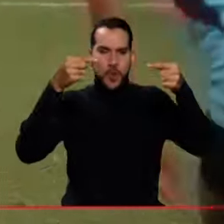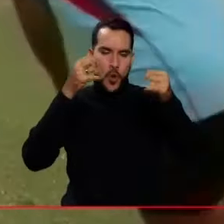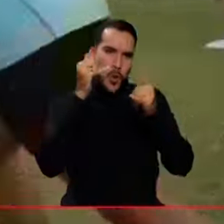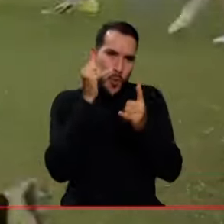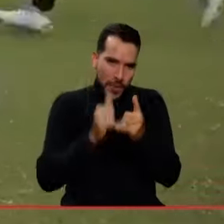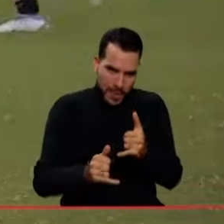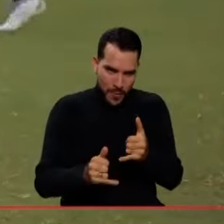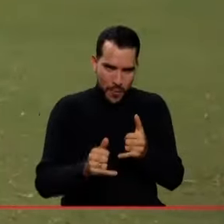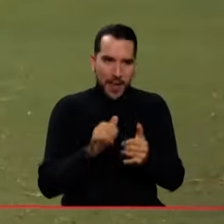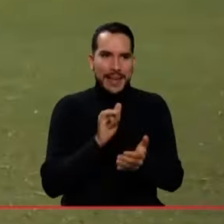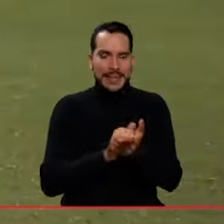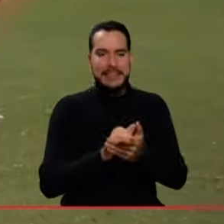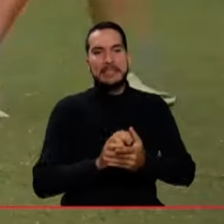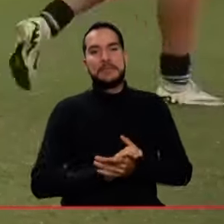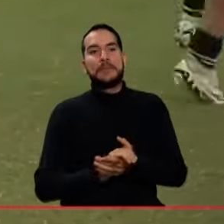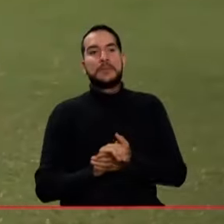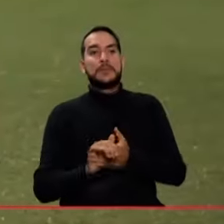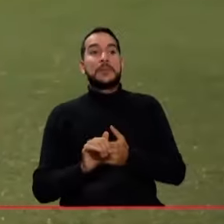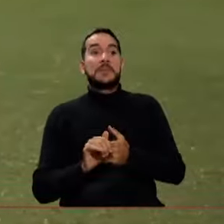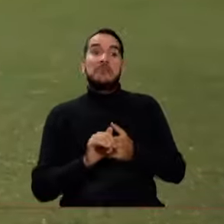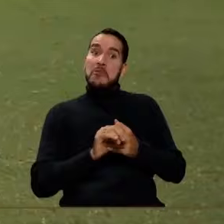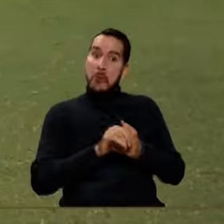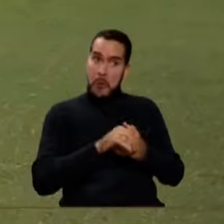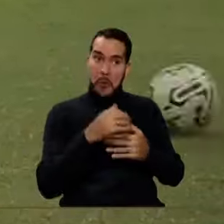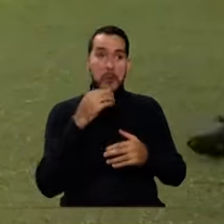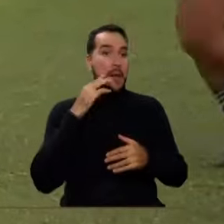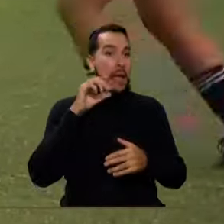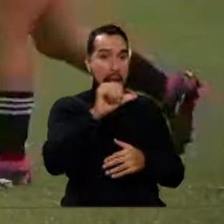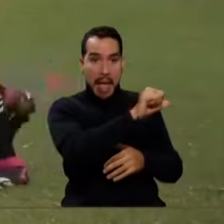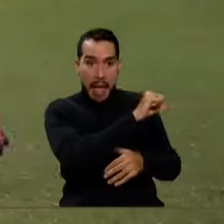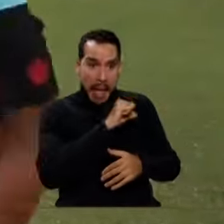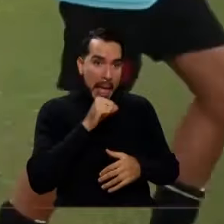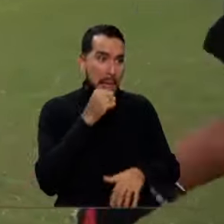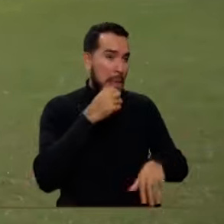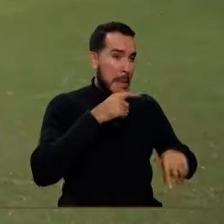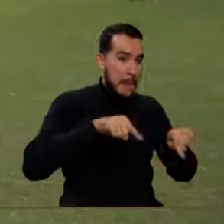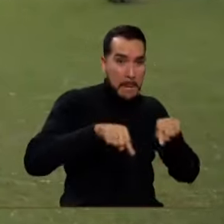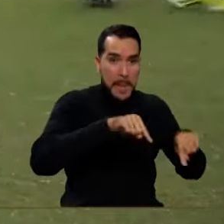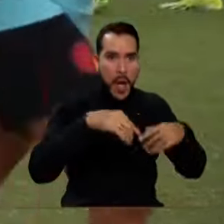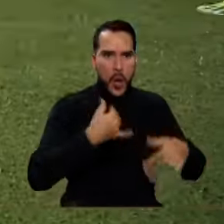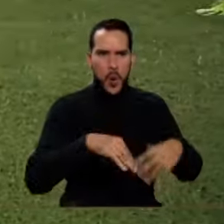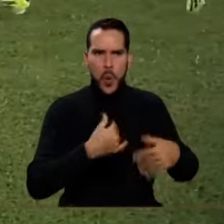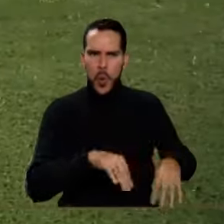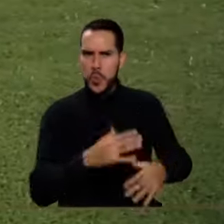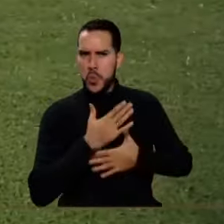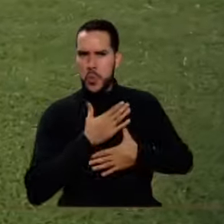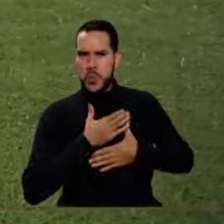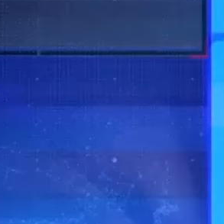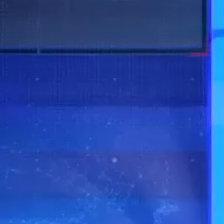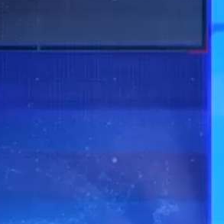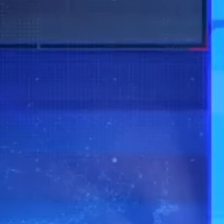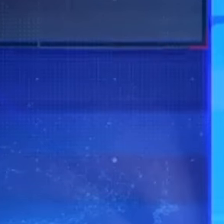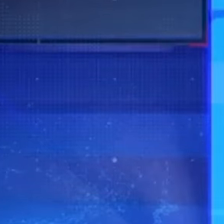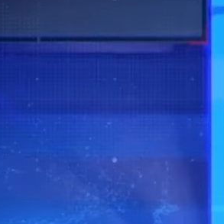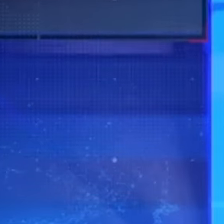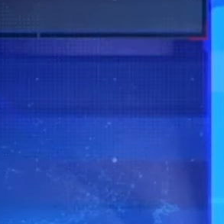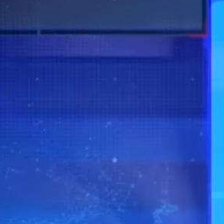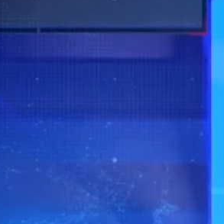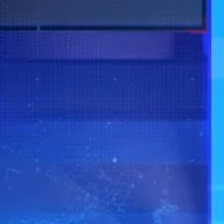la participación de esta categoría sub-17 del suramericano femenino. Congratulaciones al profesor Paniagua.